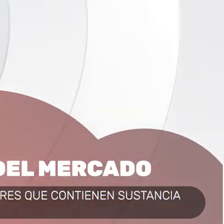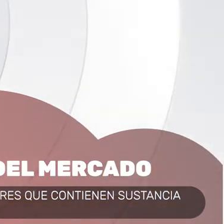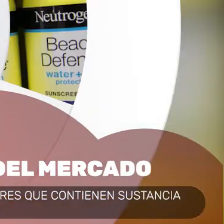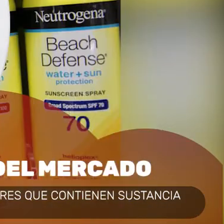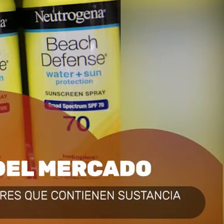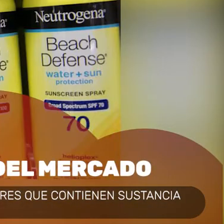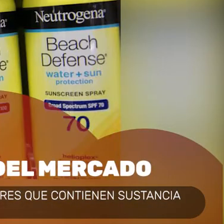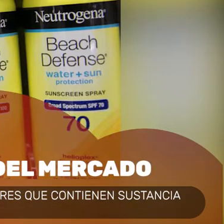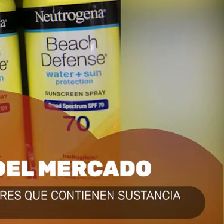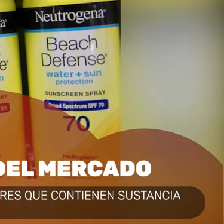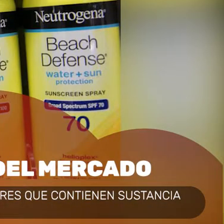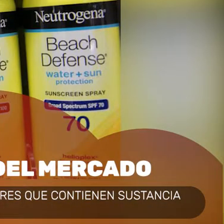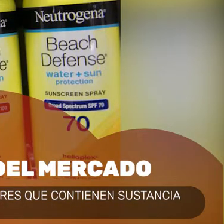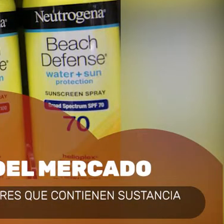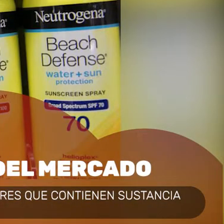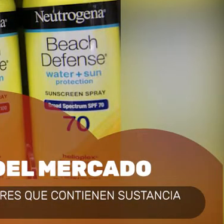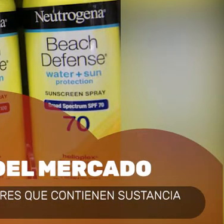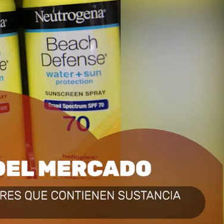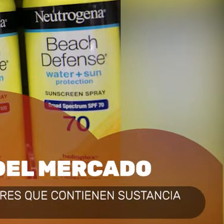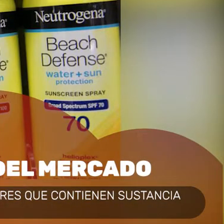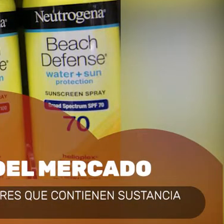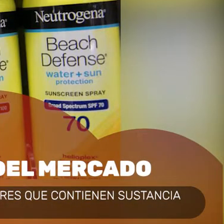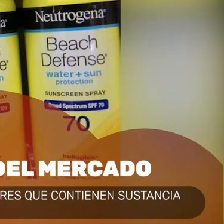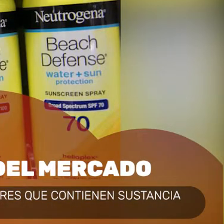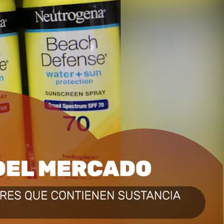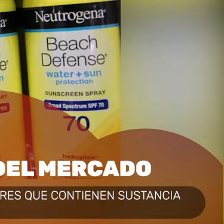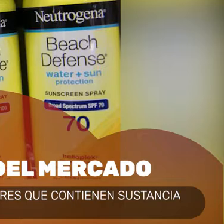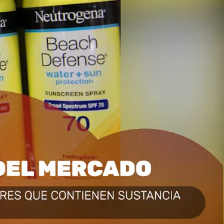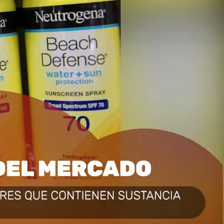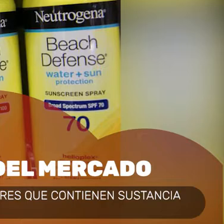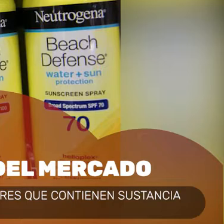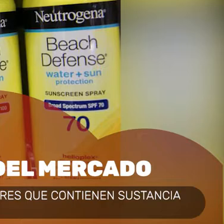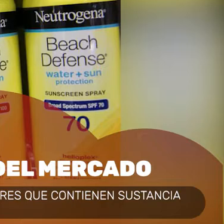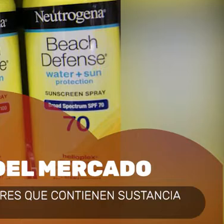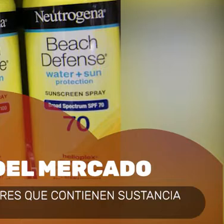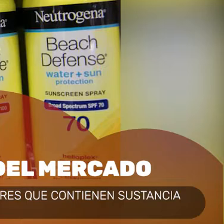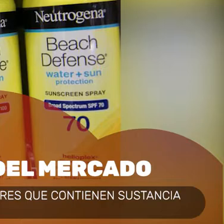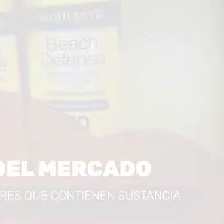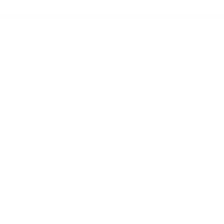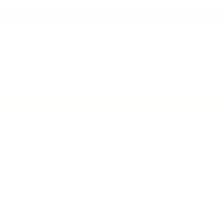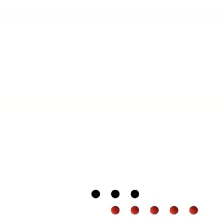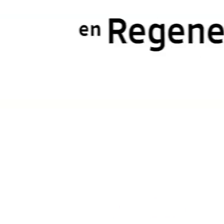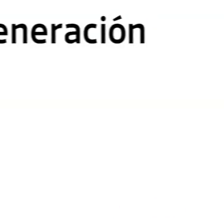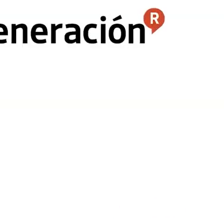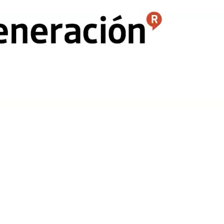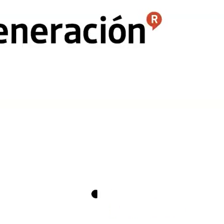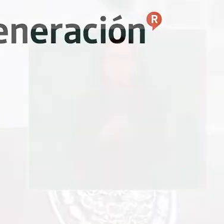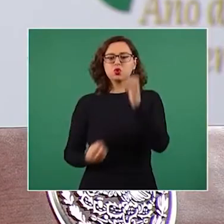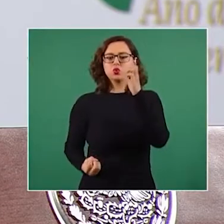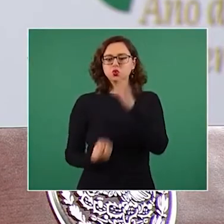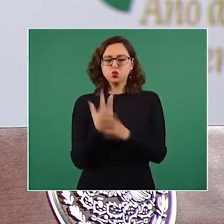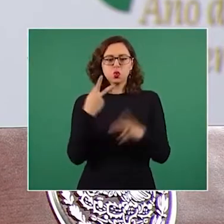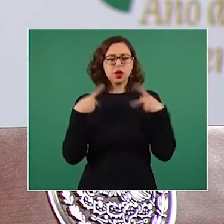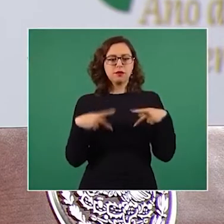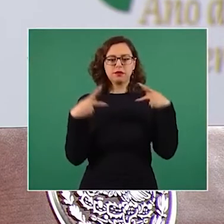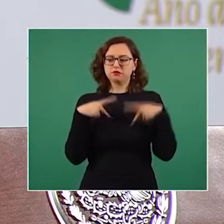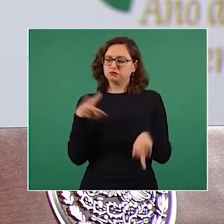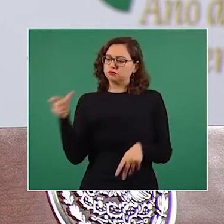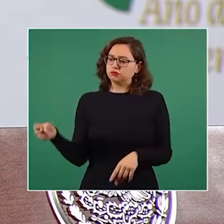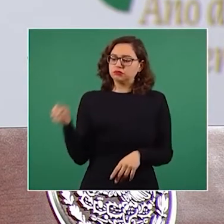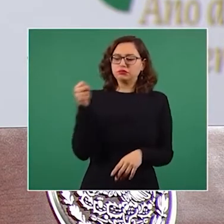Sport. Ante ello, la compañía señaló que están trabajando para retirar de los estantes de las tiendas todos los lotes de los 5 productos. Es